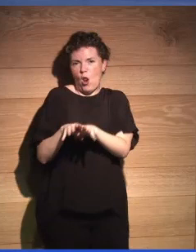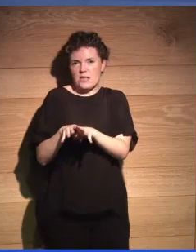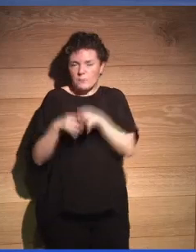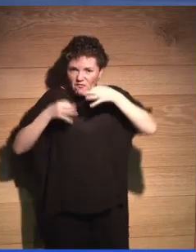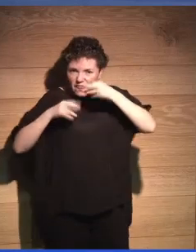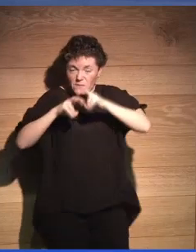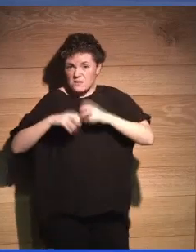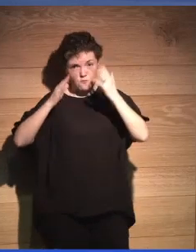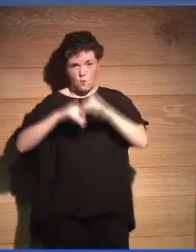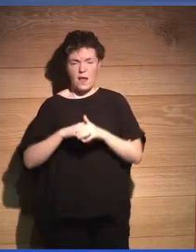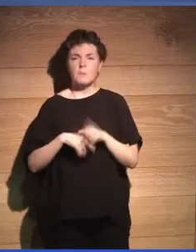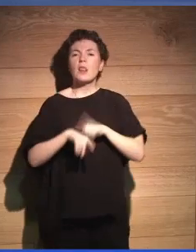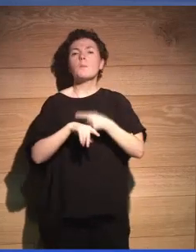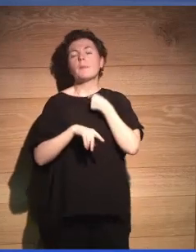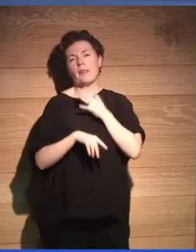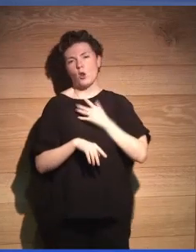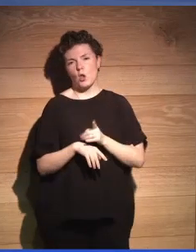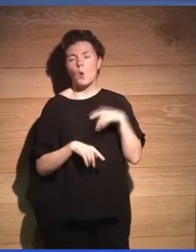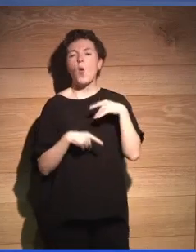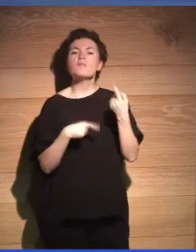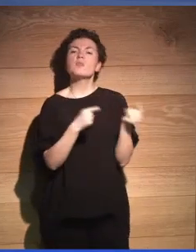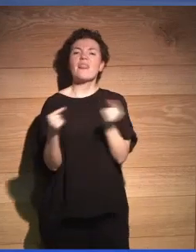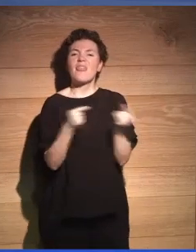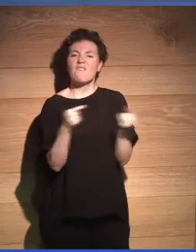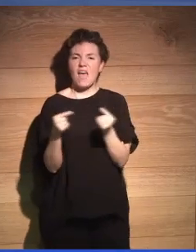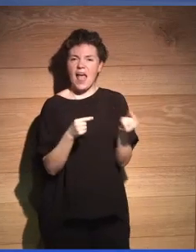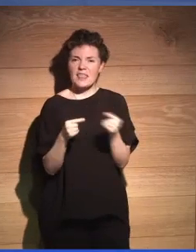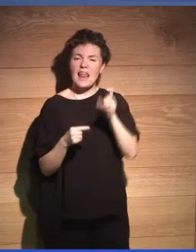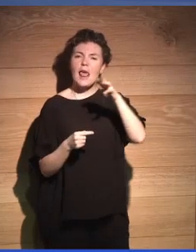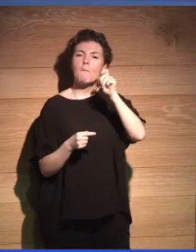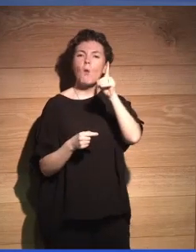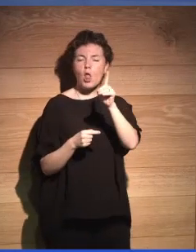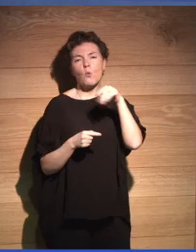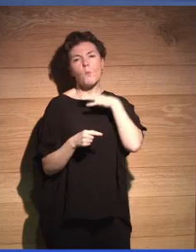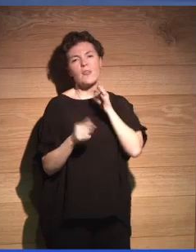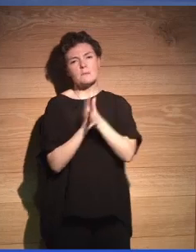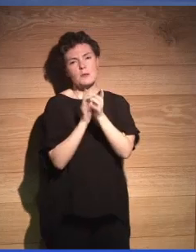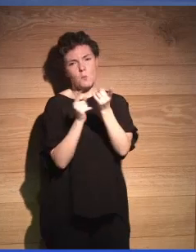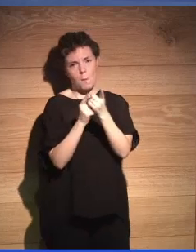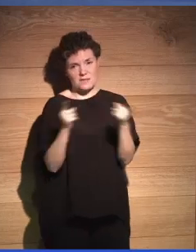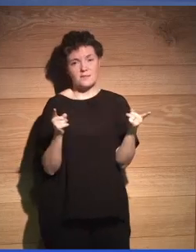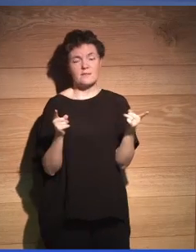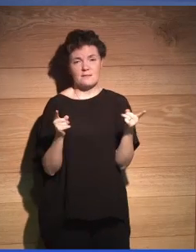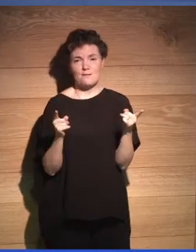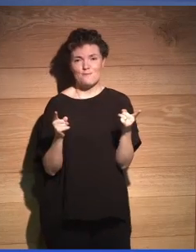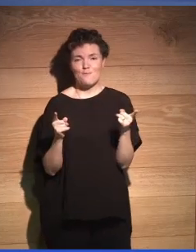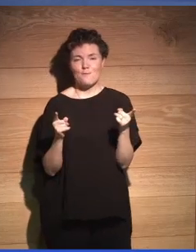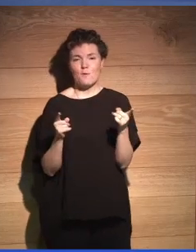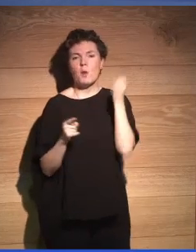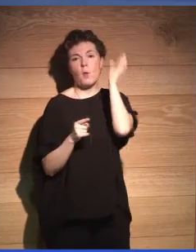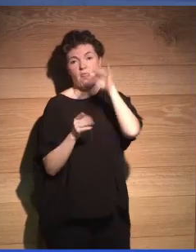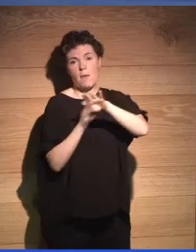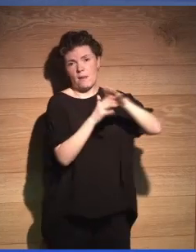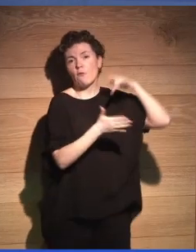perder mucho tiempo, si quieren después en el debate les puedo contar un poco más de Leopold, que valdría una conferencia